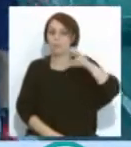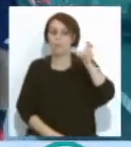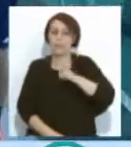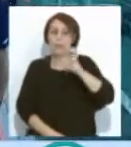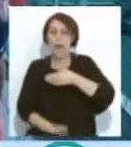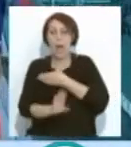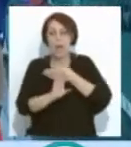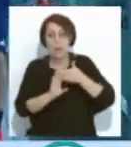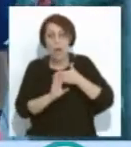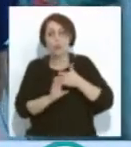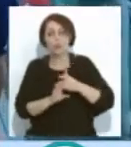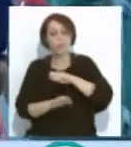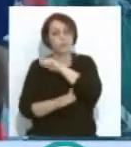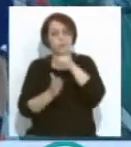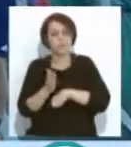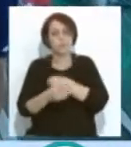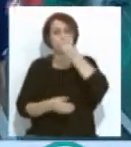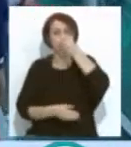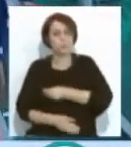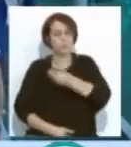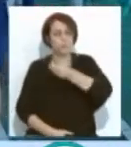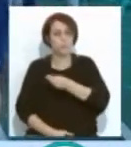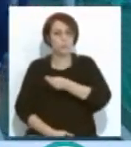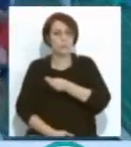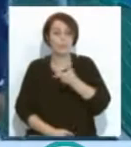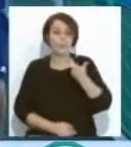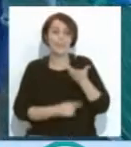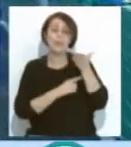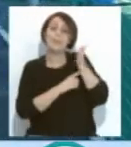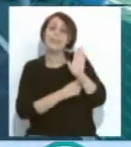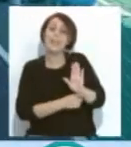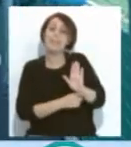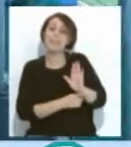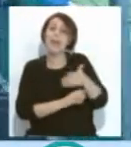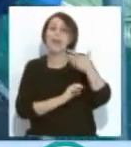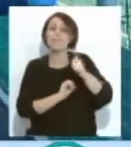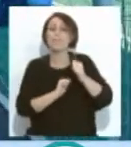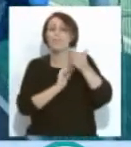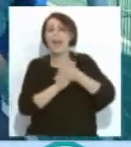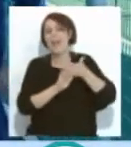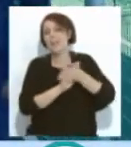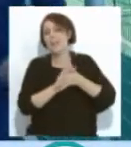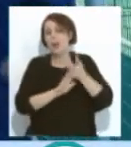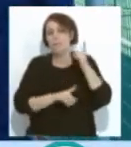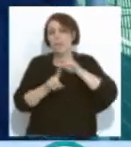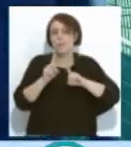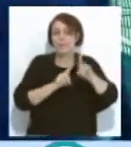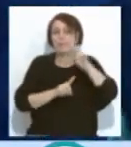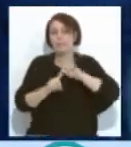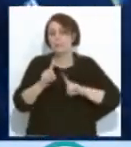fichaje acertadísimo. Y el representante ya empezó a hablar y a poner algunos problemas